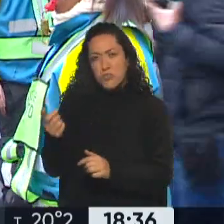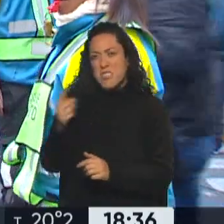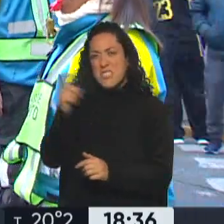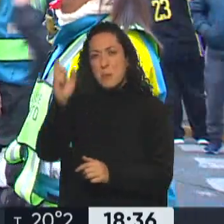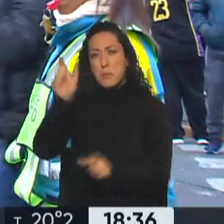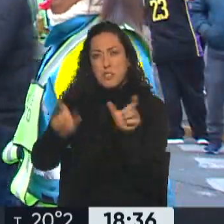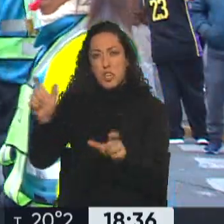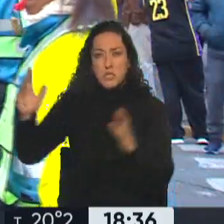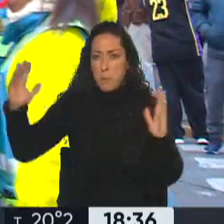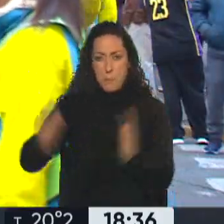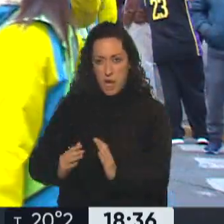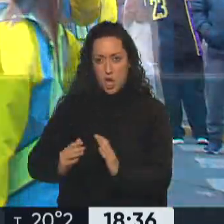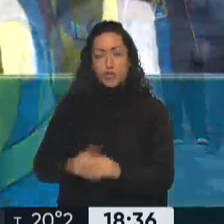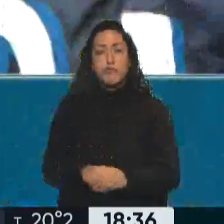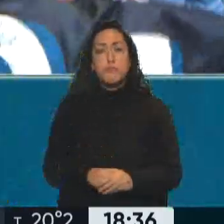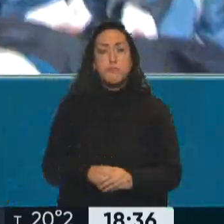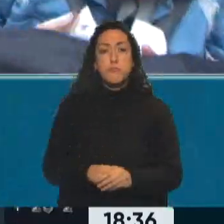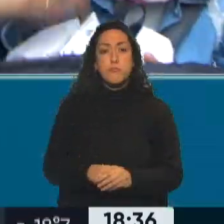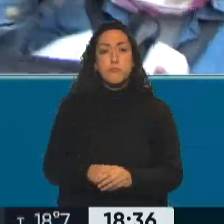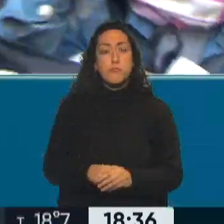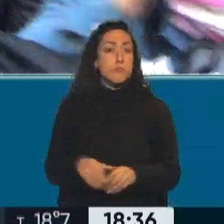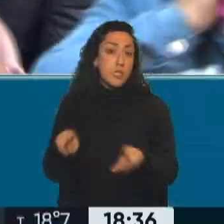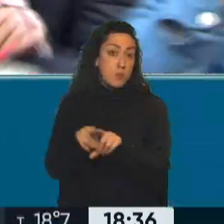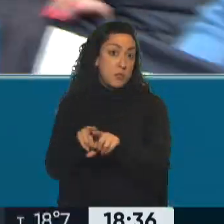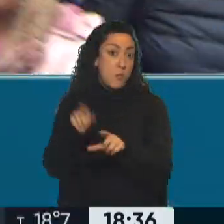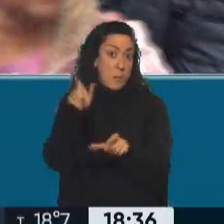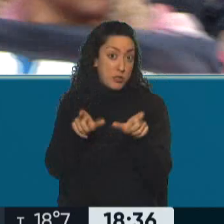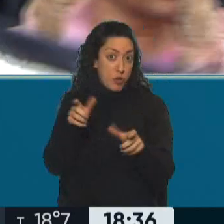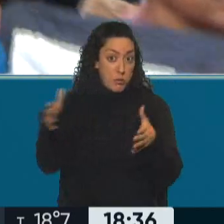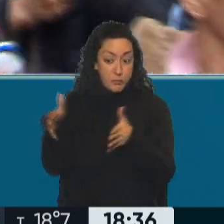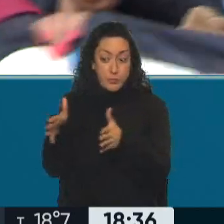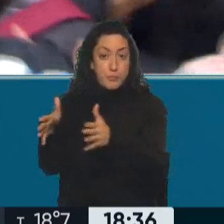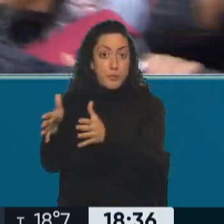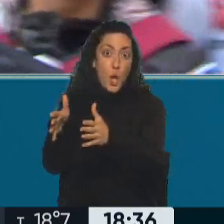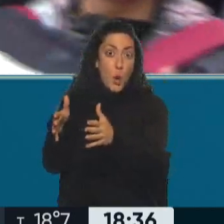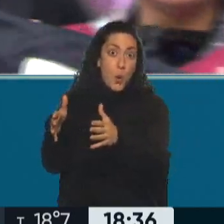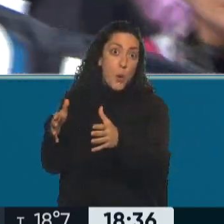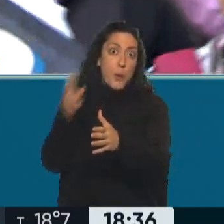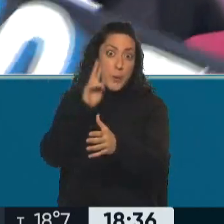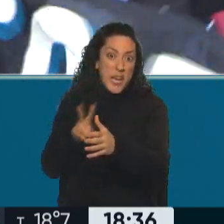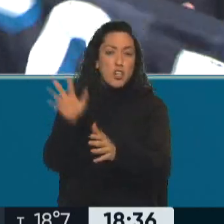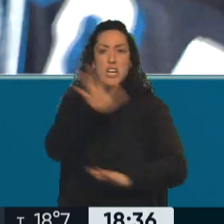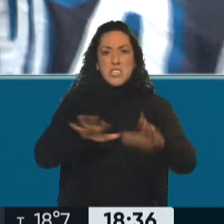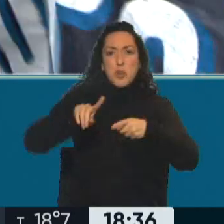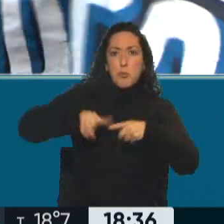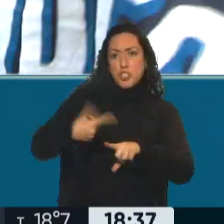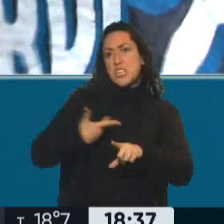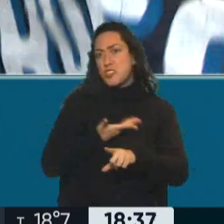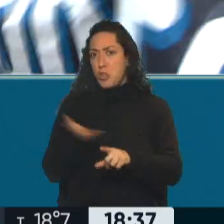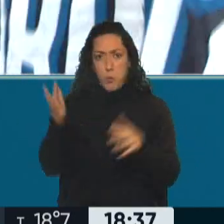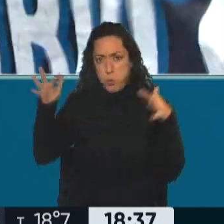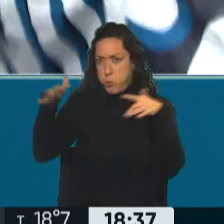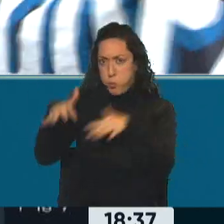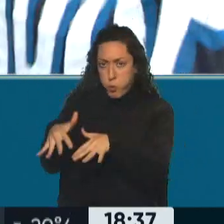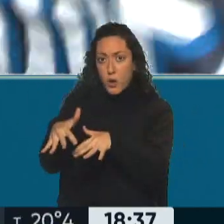pero estas columnas que ustedes ven ahora de distintas organizaciones políticas y sociales se